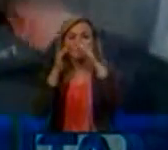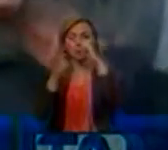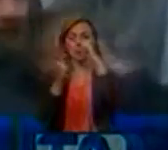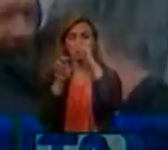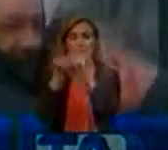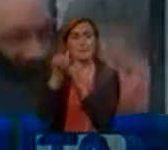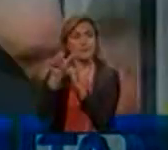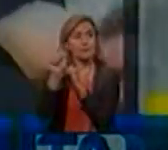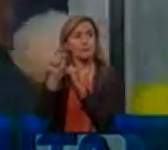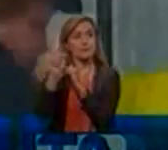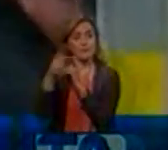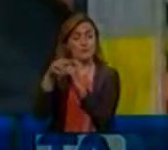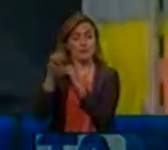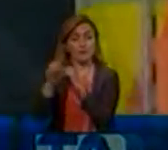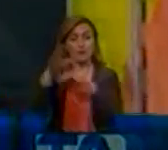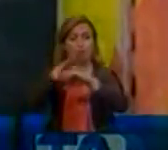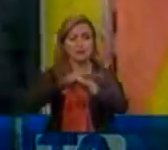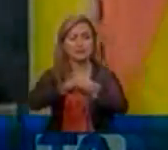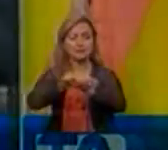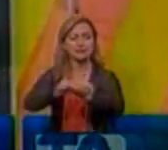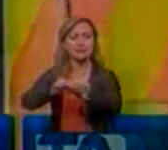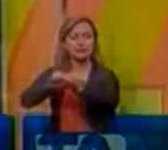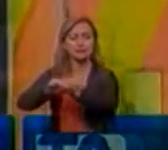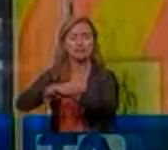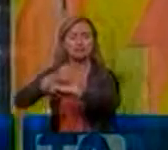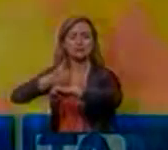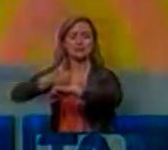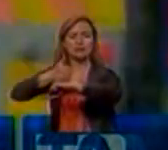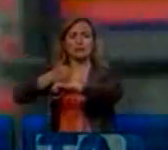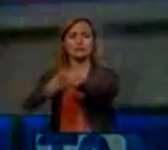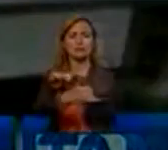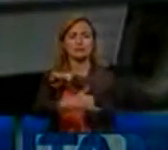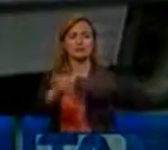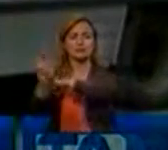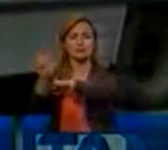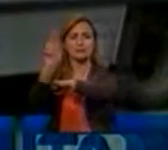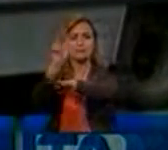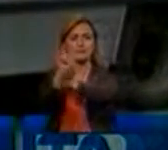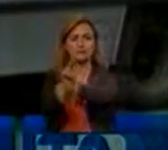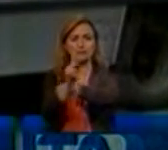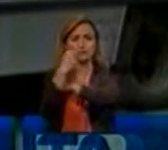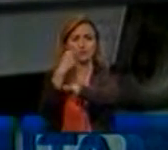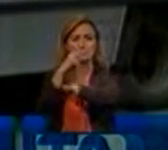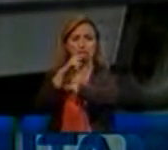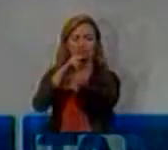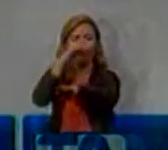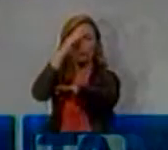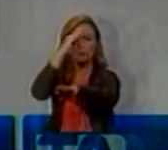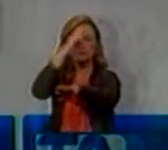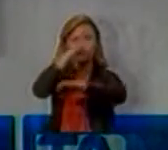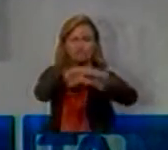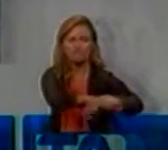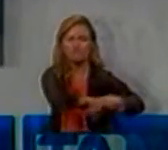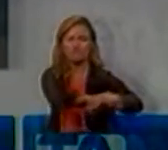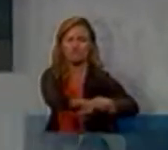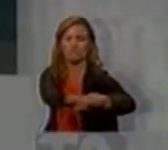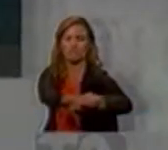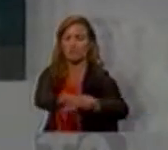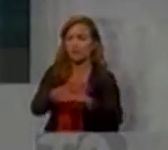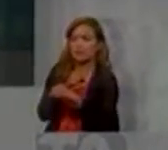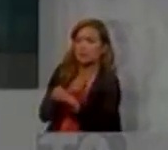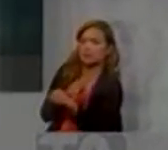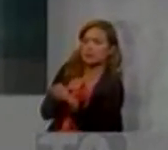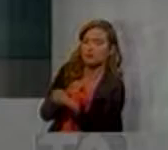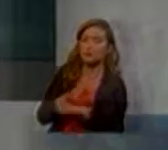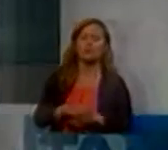redes sociales se puede ver al fundador de Wikileaks salir de la sede diplomática forzado por la policía. Según aseguró Wikileaks,